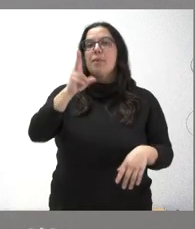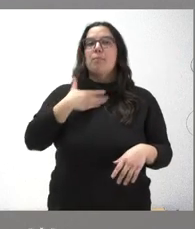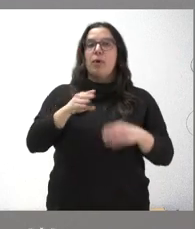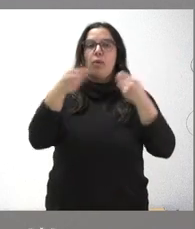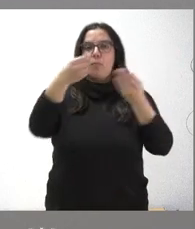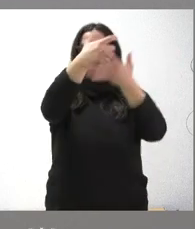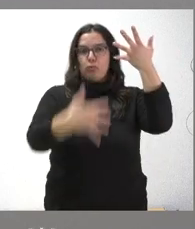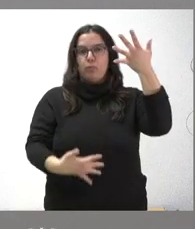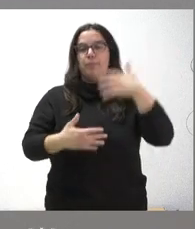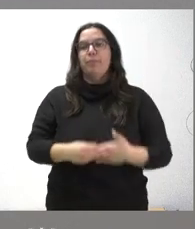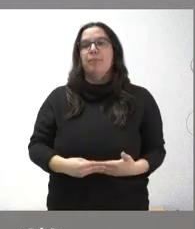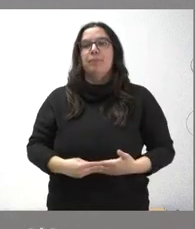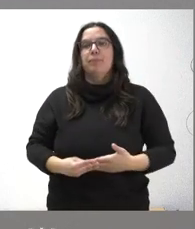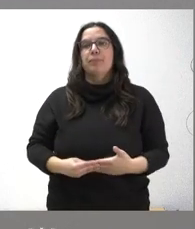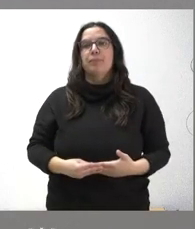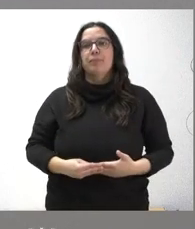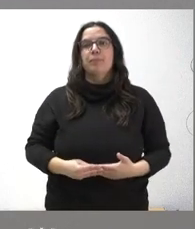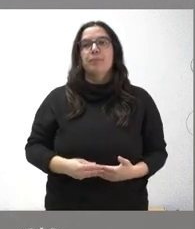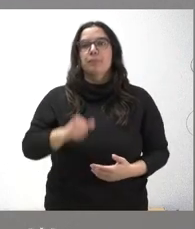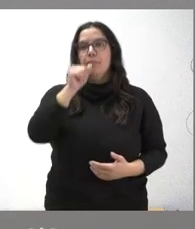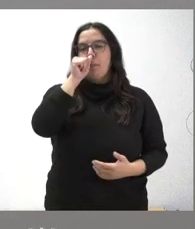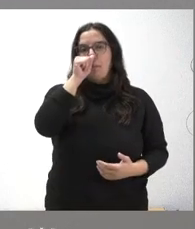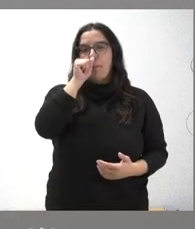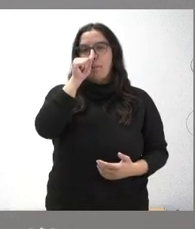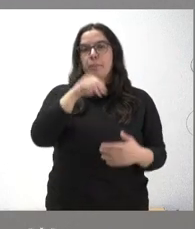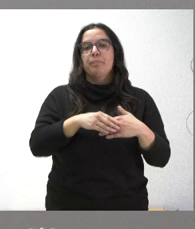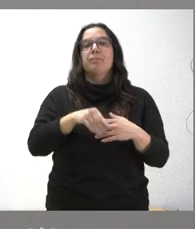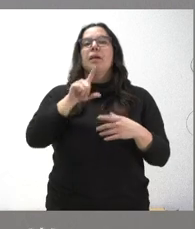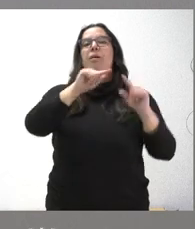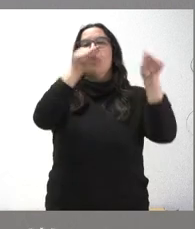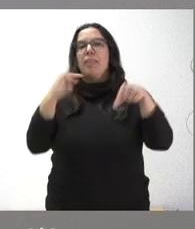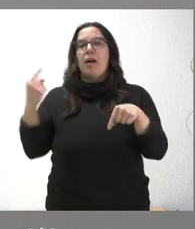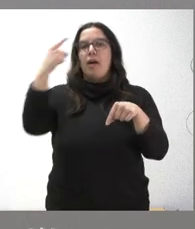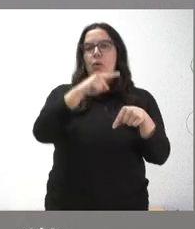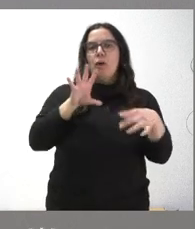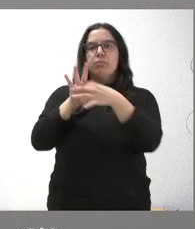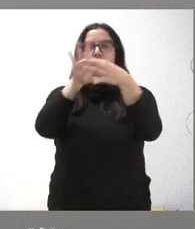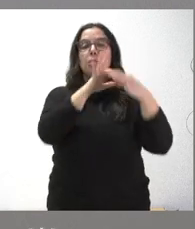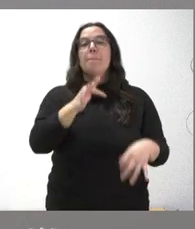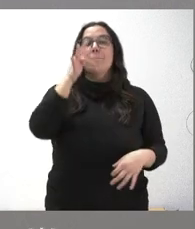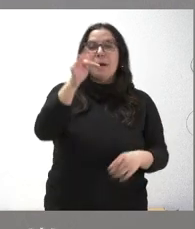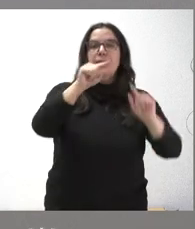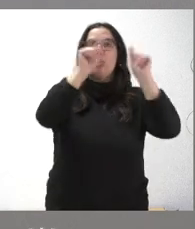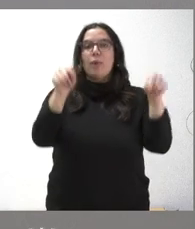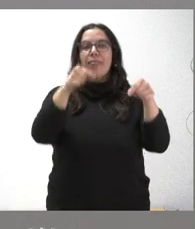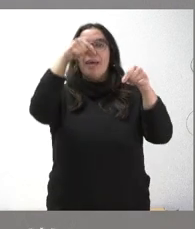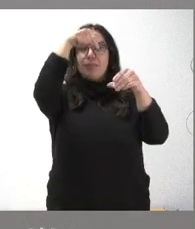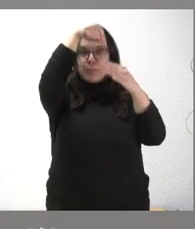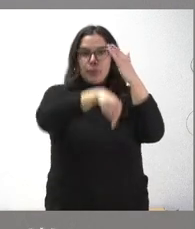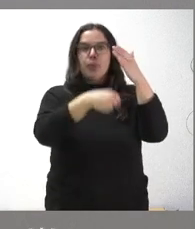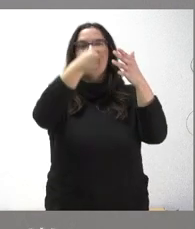el detalle que figura en el cuadro lo que corresponde a cada una de las provincias y dentro de cada provincia Cuáles son los municipios